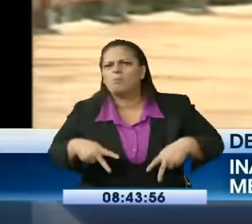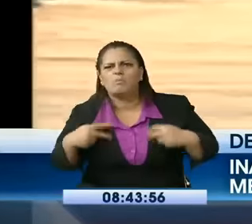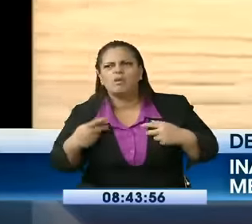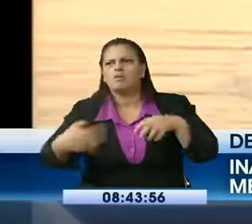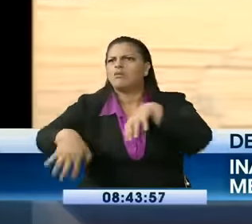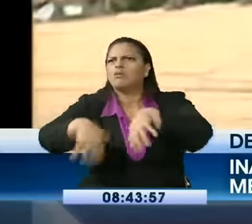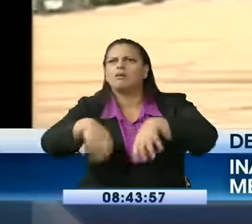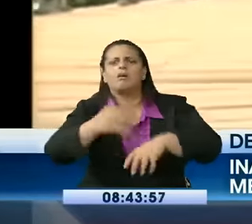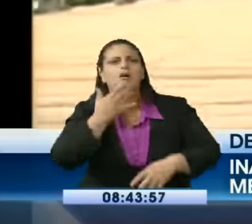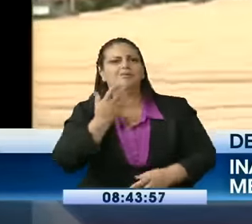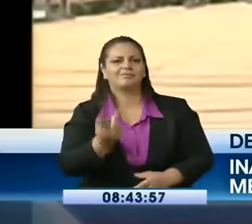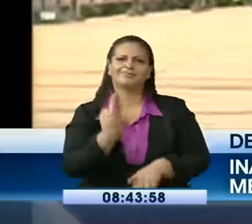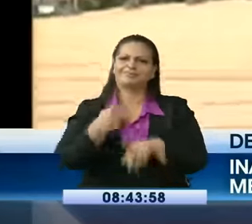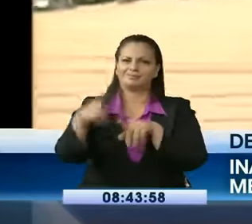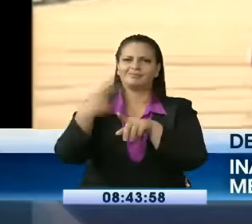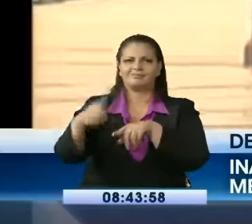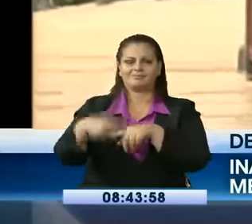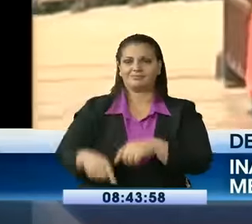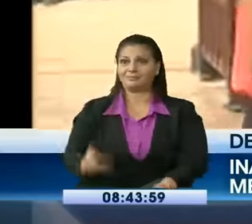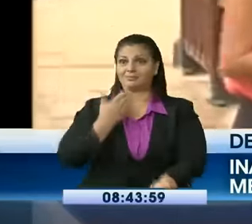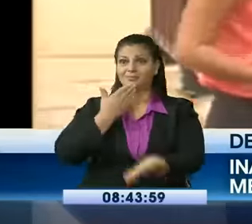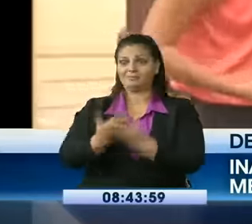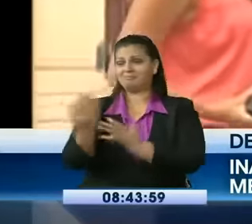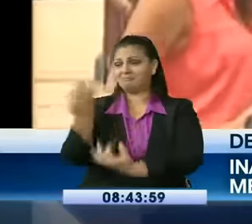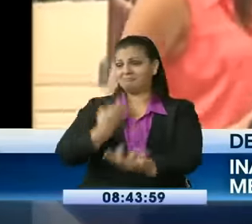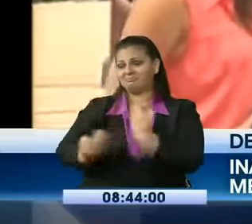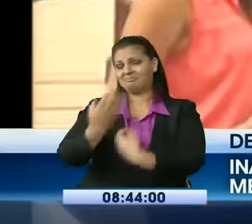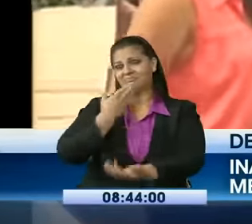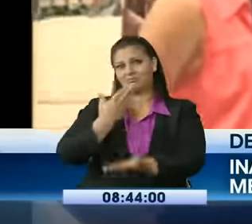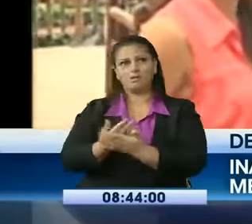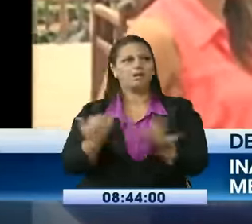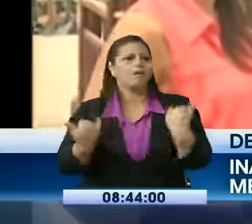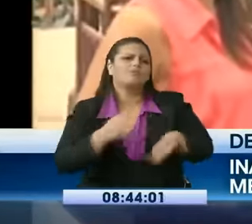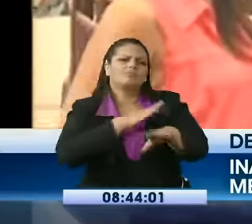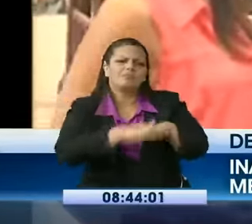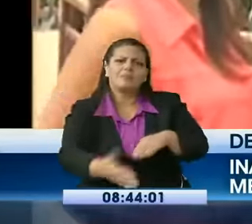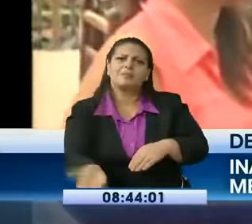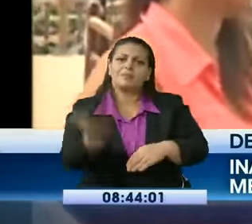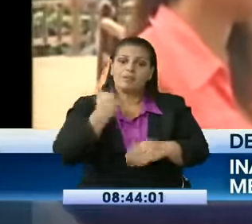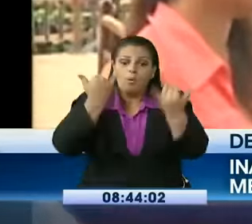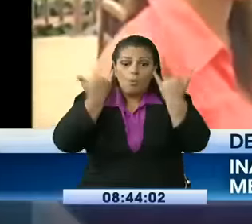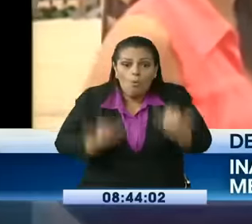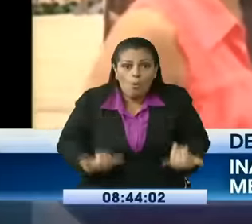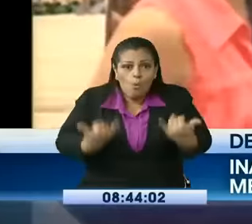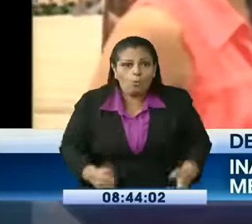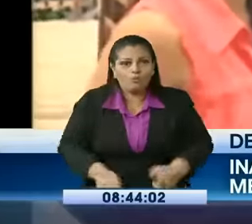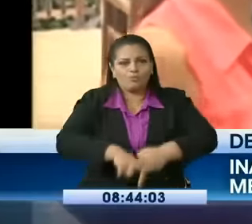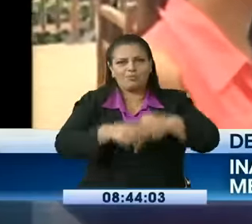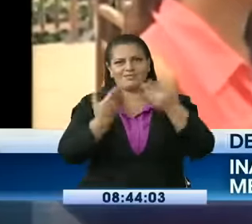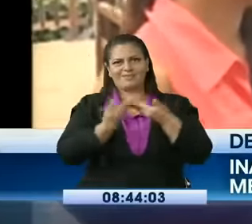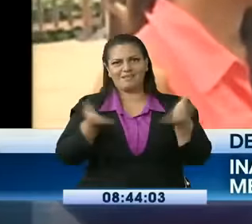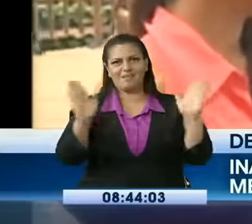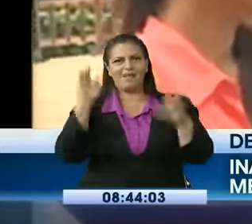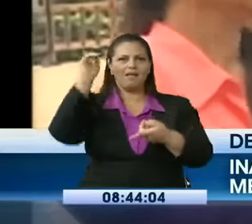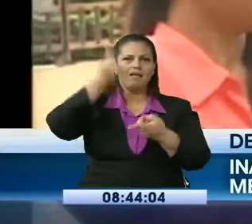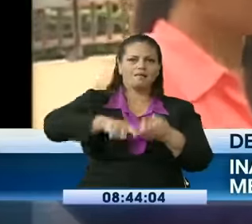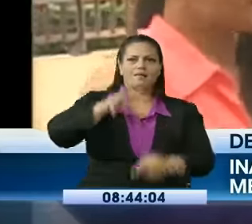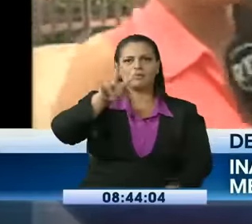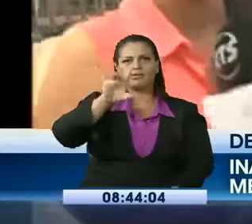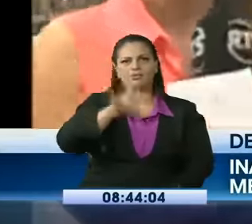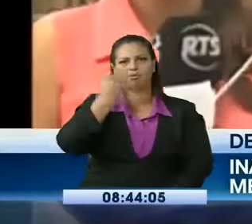María Grecia, te agradecemos muchísimo, una cordial invitación para todos. Muchas gracias, los invitamos desde este 7 de julio al 28 de agosto a nuestra exposición medieval.